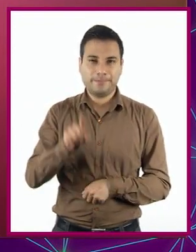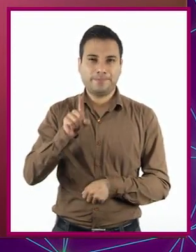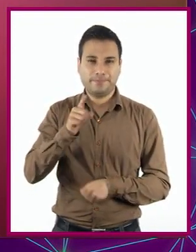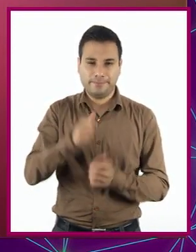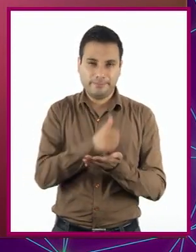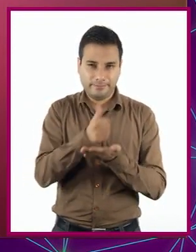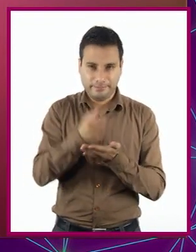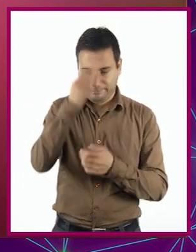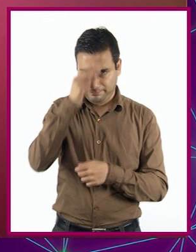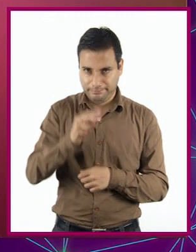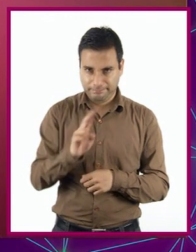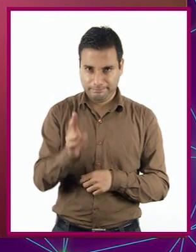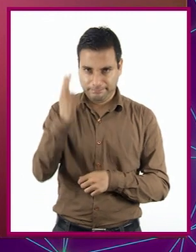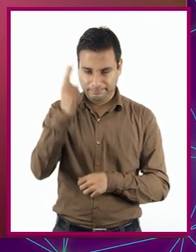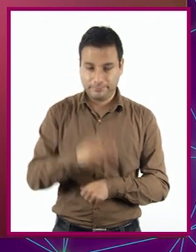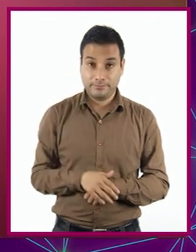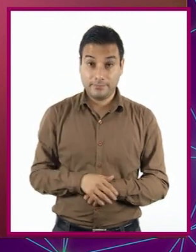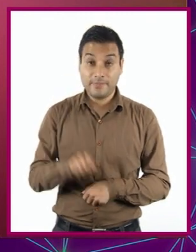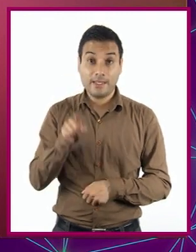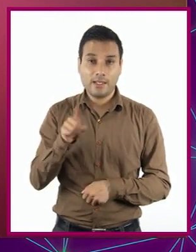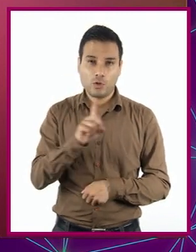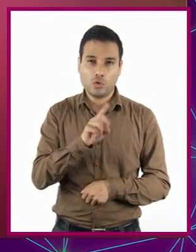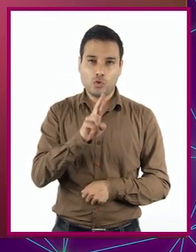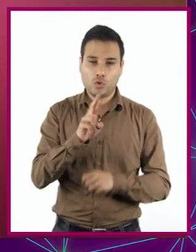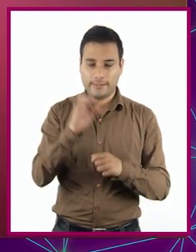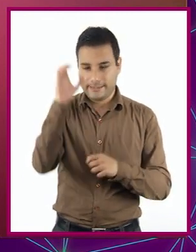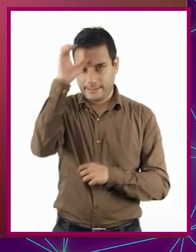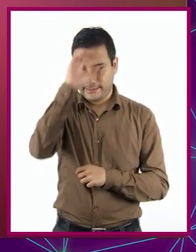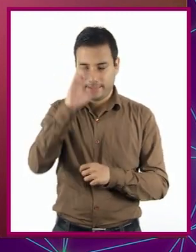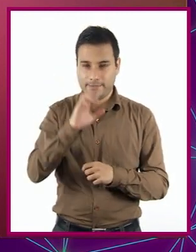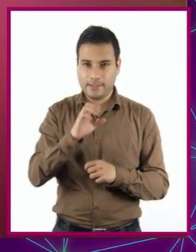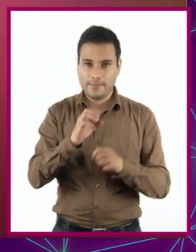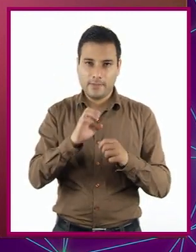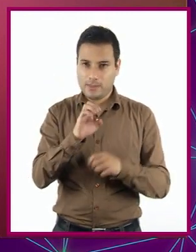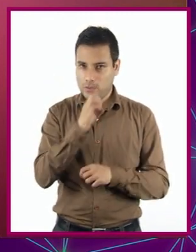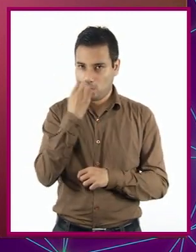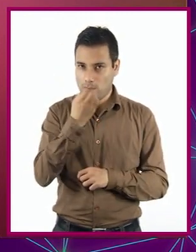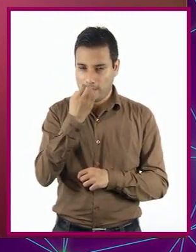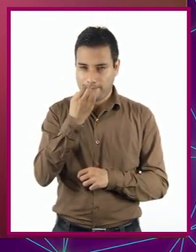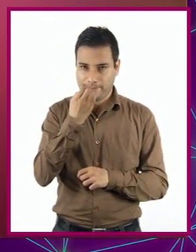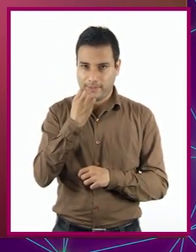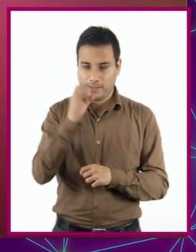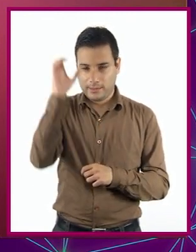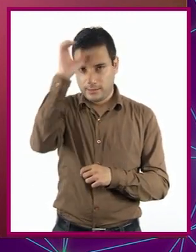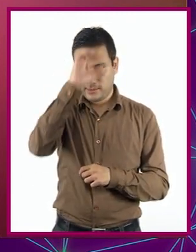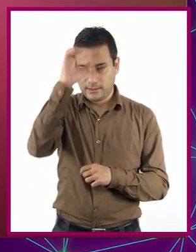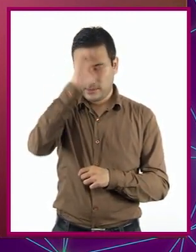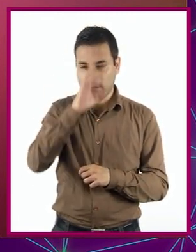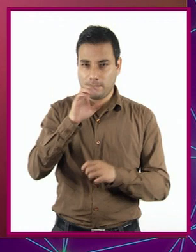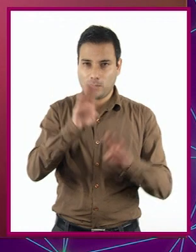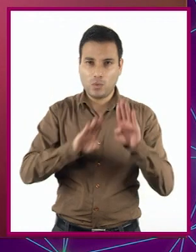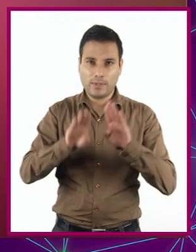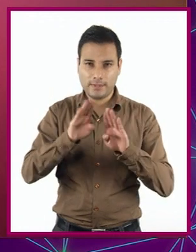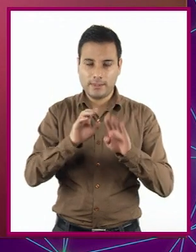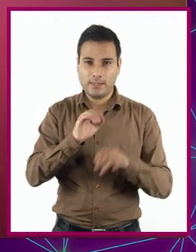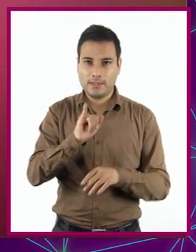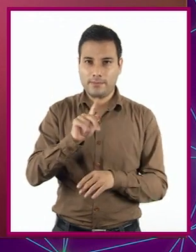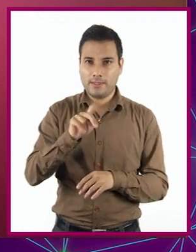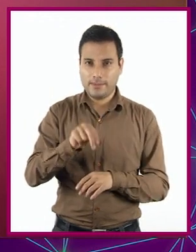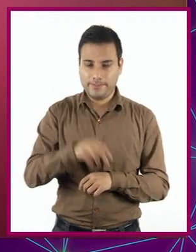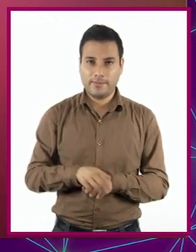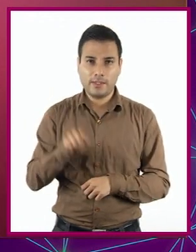Ciudad de México. Es doctor en Ciencias por la Escuela Nacional de Ciencias Biológicas del Instituto Politécnico Nacional.